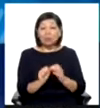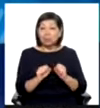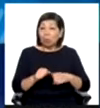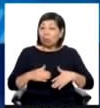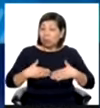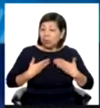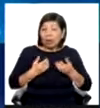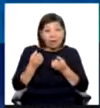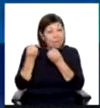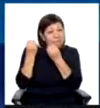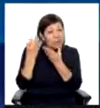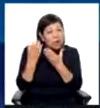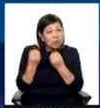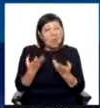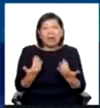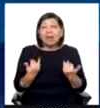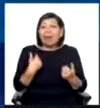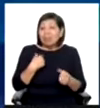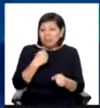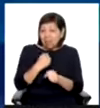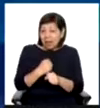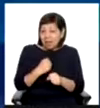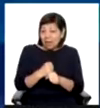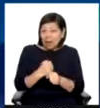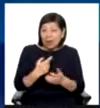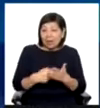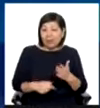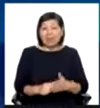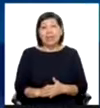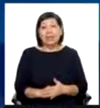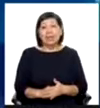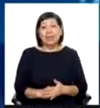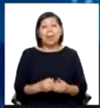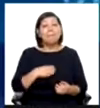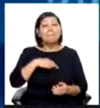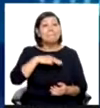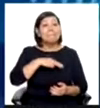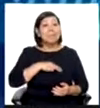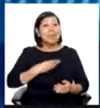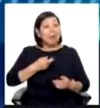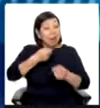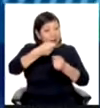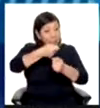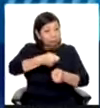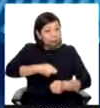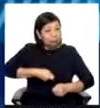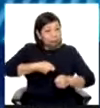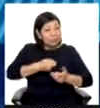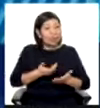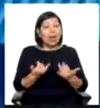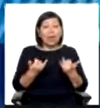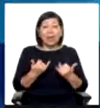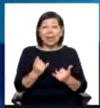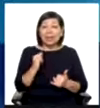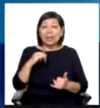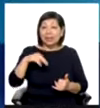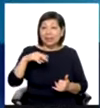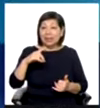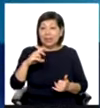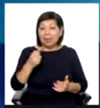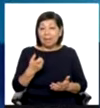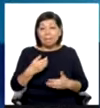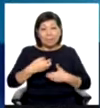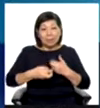poder nosotros informar sobre el trabajo que venimos realizando como Ministerio de Desarrollo Agrario e INIA a favor de